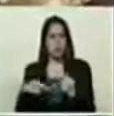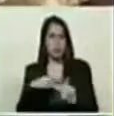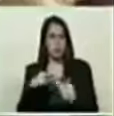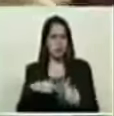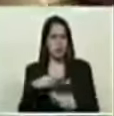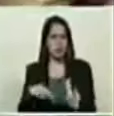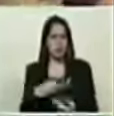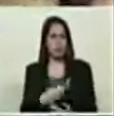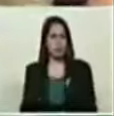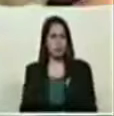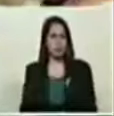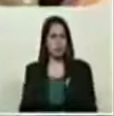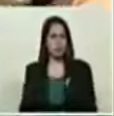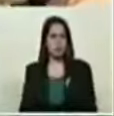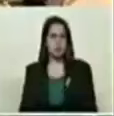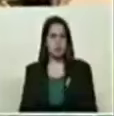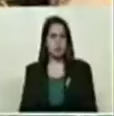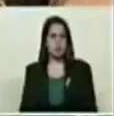La etapa